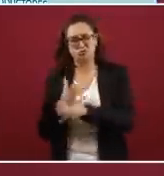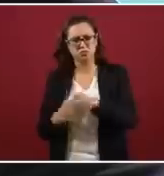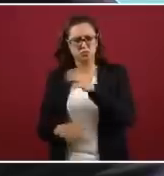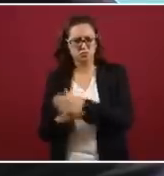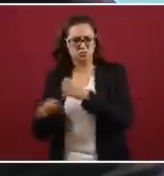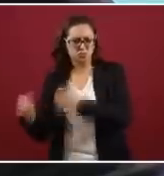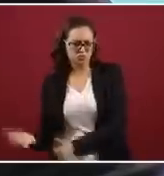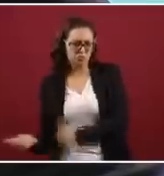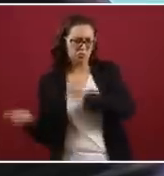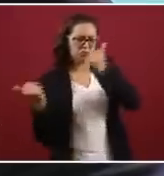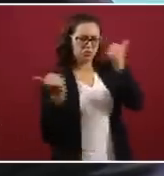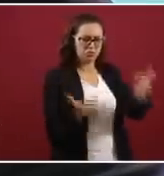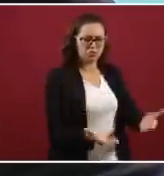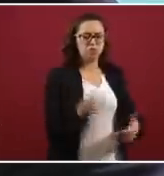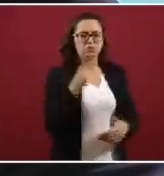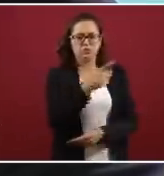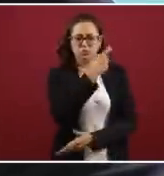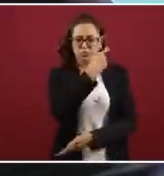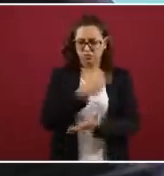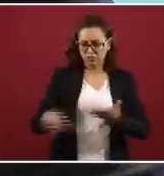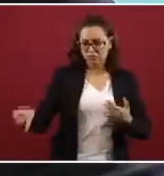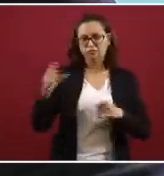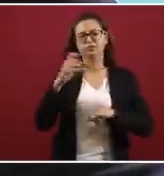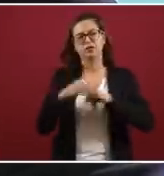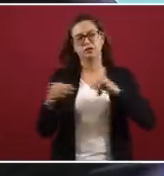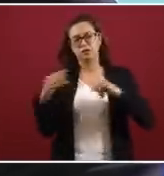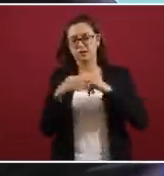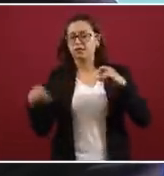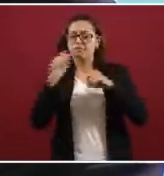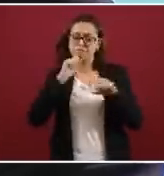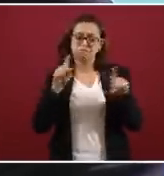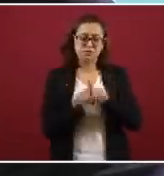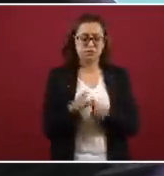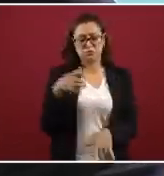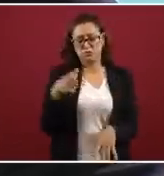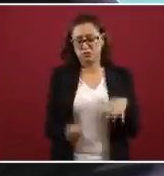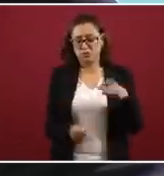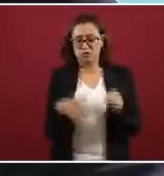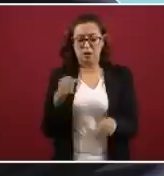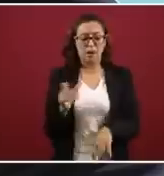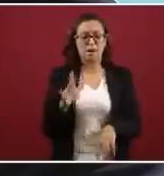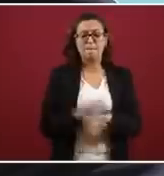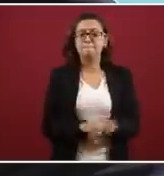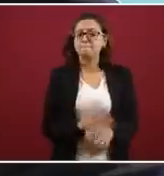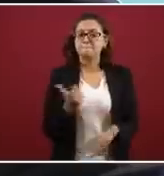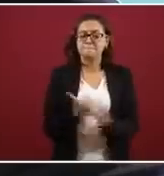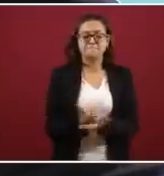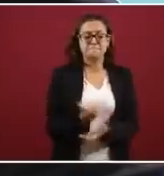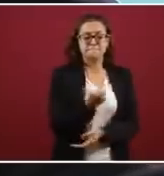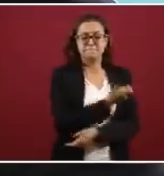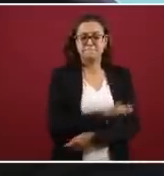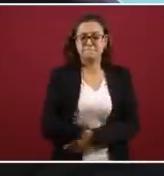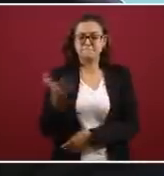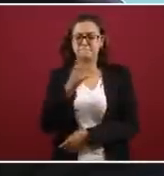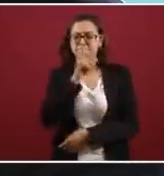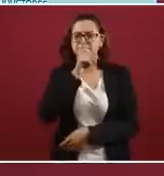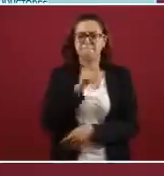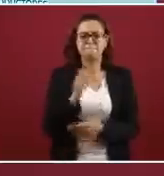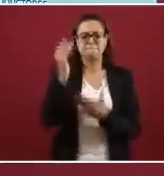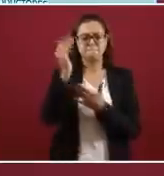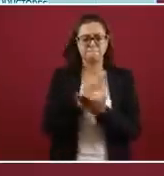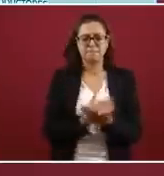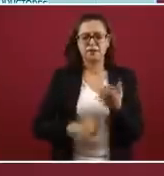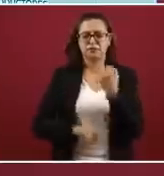como de la leche fluida, sin altos costos para el transporte, para los productores y también disminuyendo la